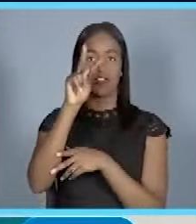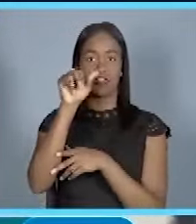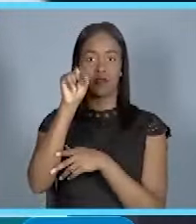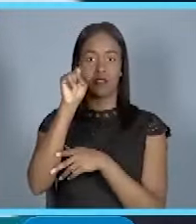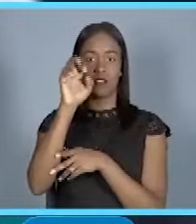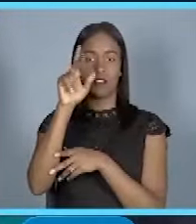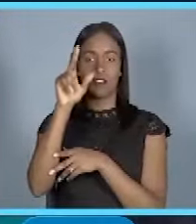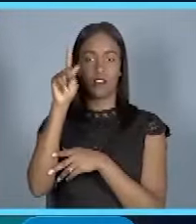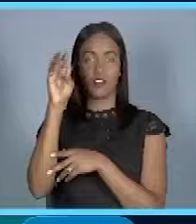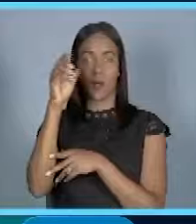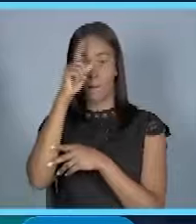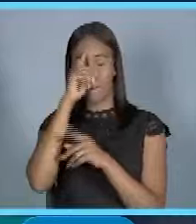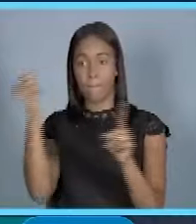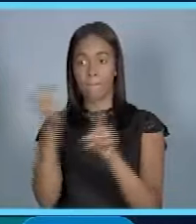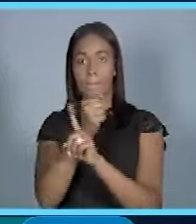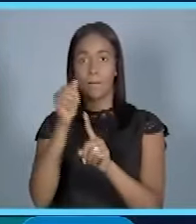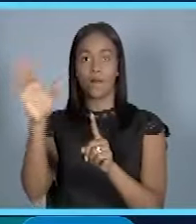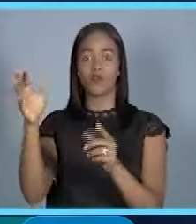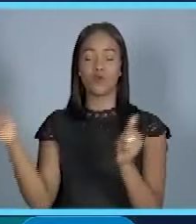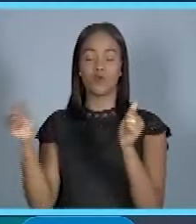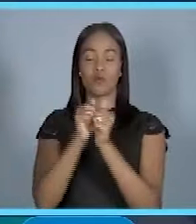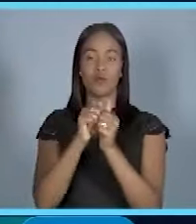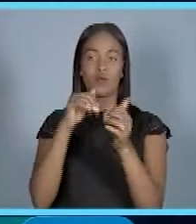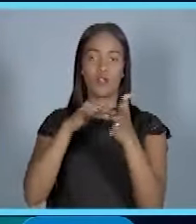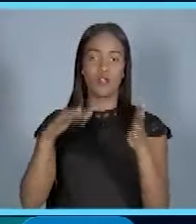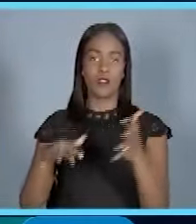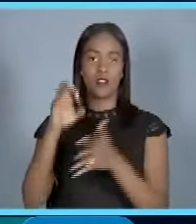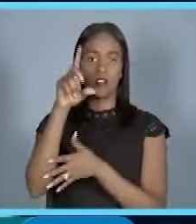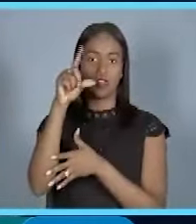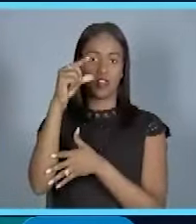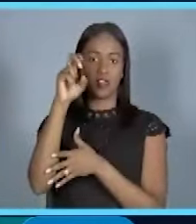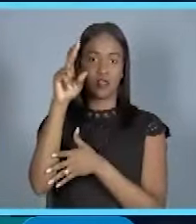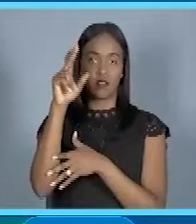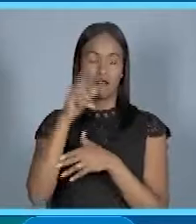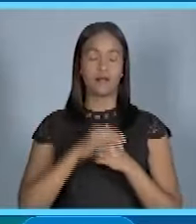por agredir salvajemente a su compañero Edgar Taveras.